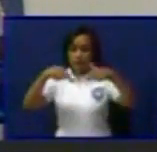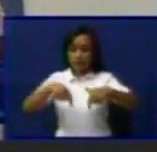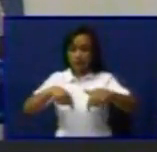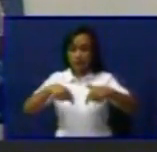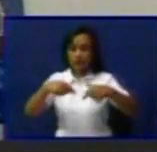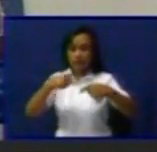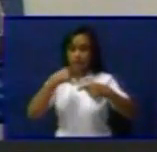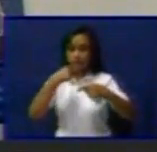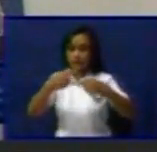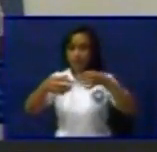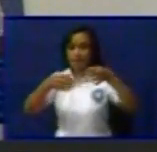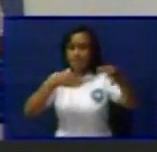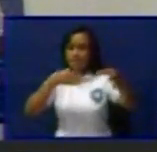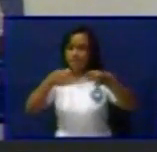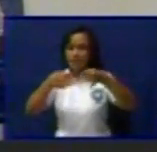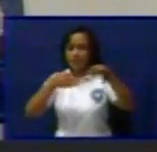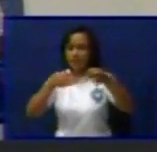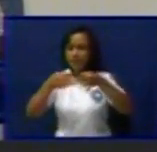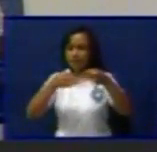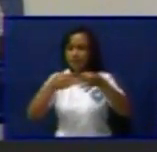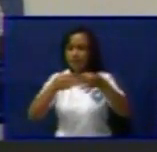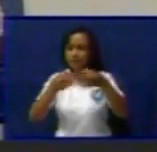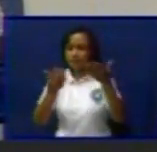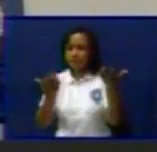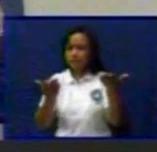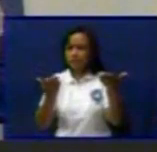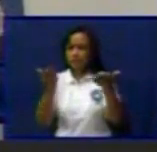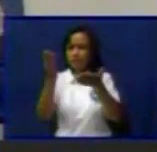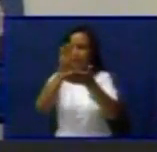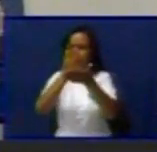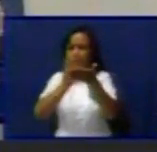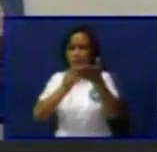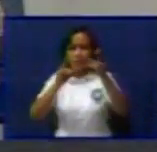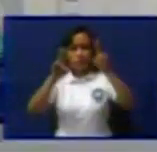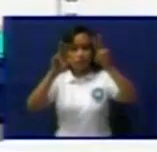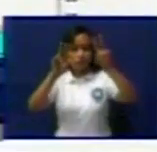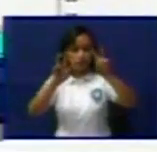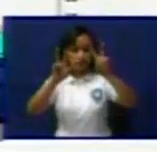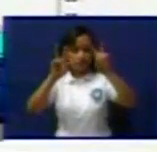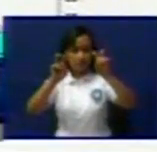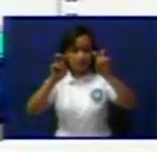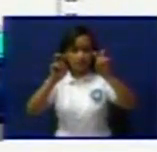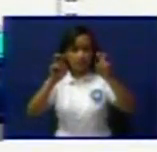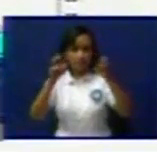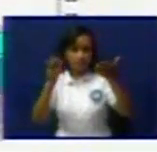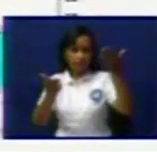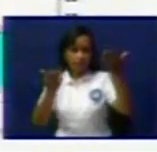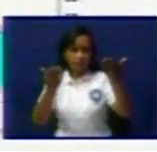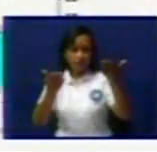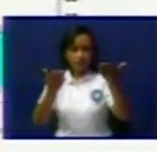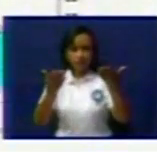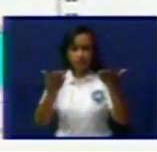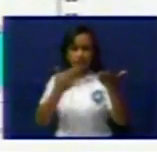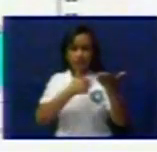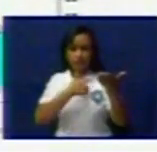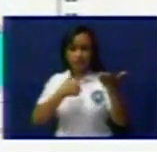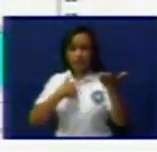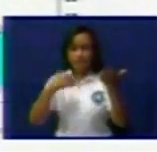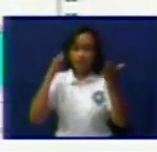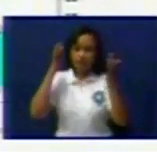Ahora les doy la explicación sobre algunos temas que a lo mejor